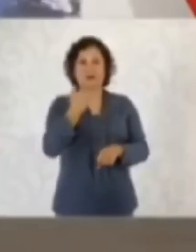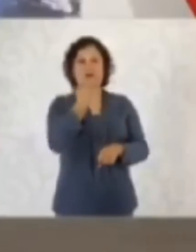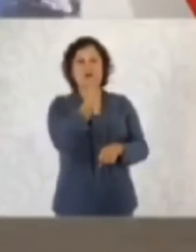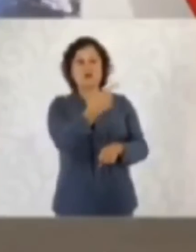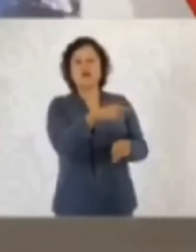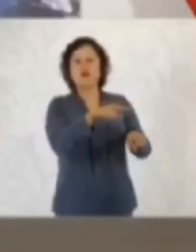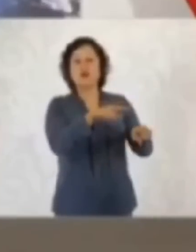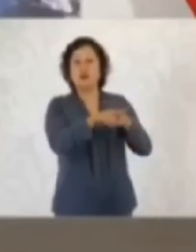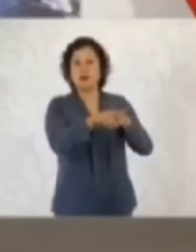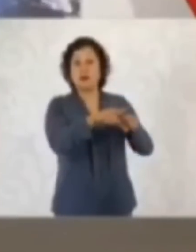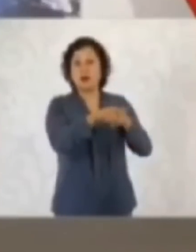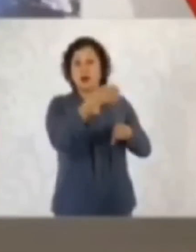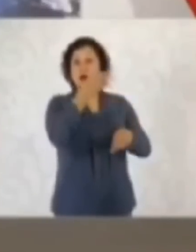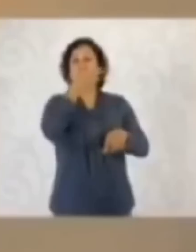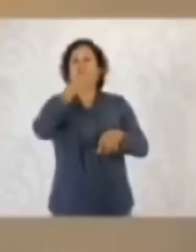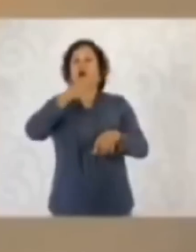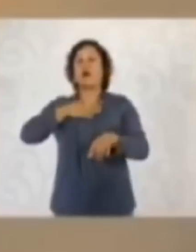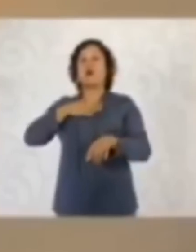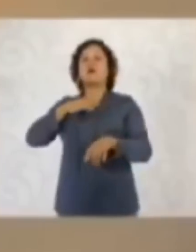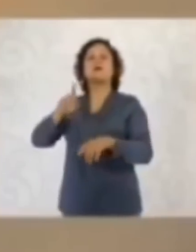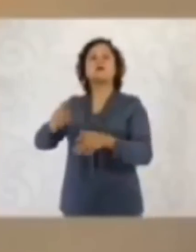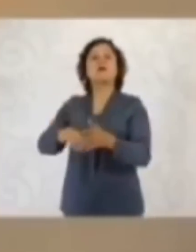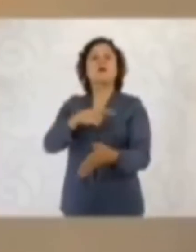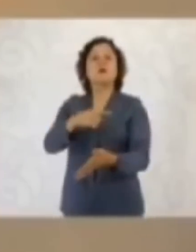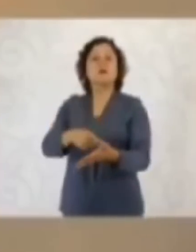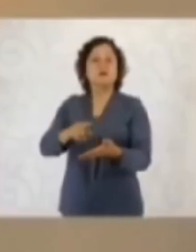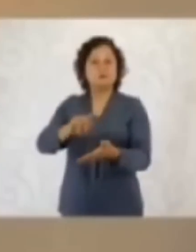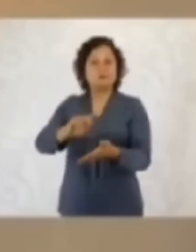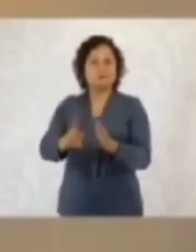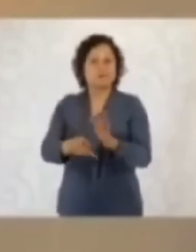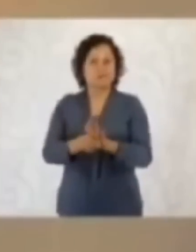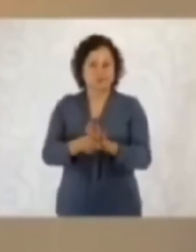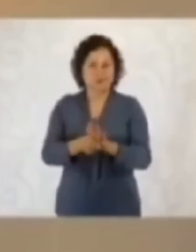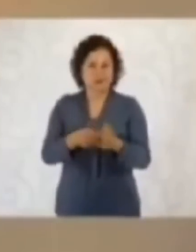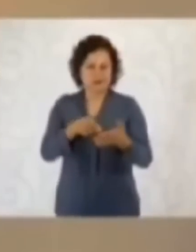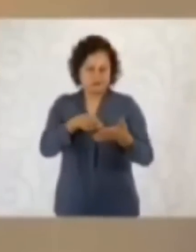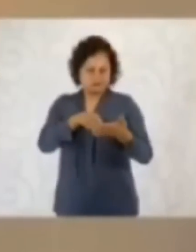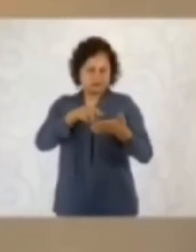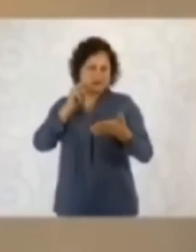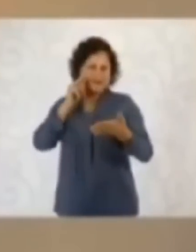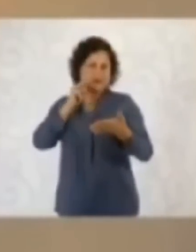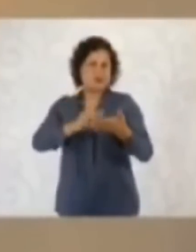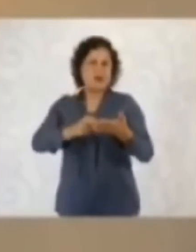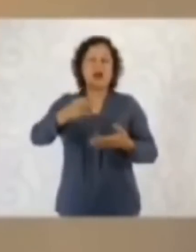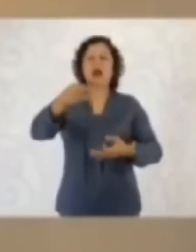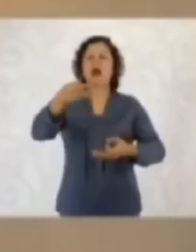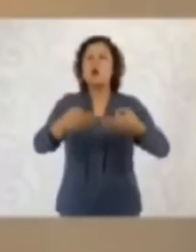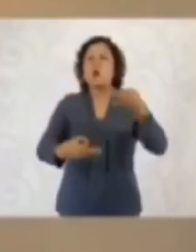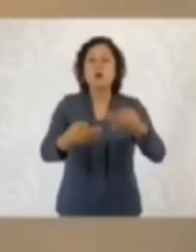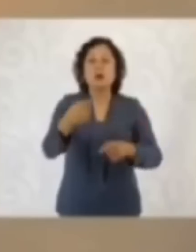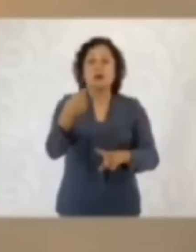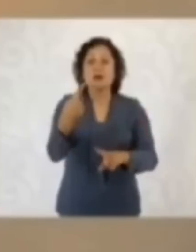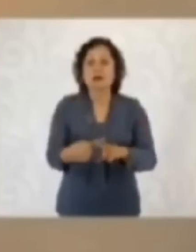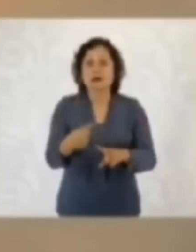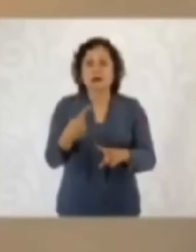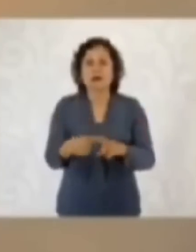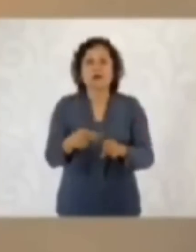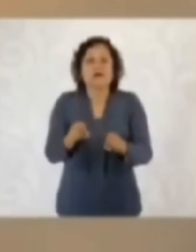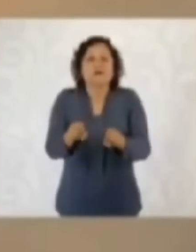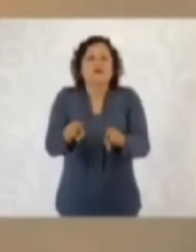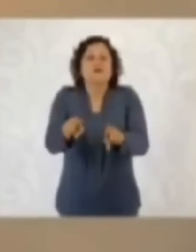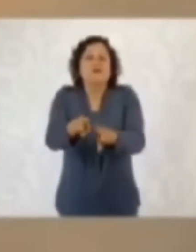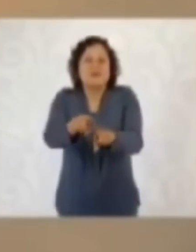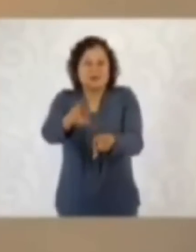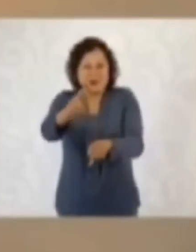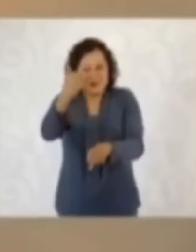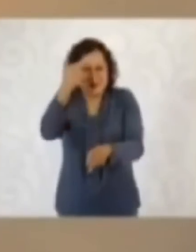además, también lo que nos informan es que se trata de la misma juez, por ejemplo, que suspendió la distribución de